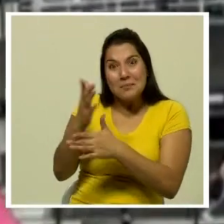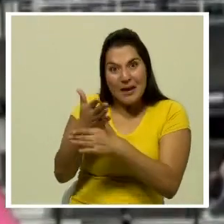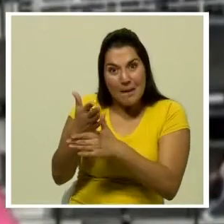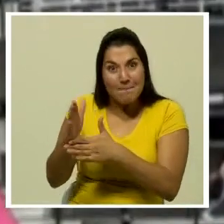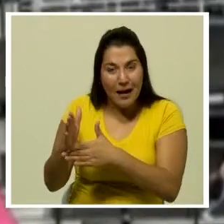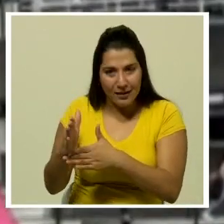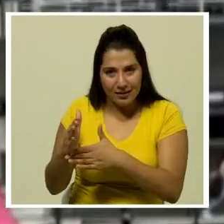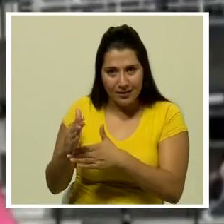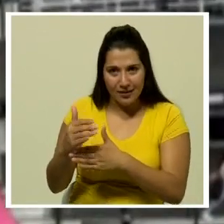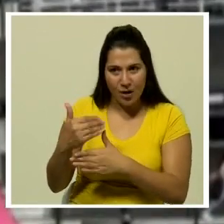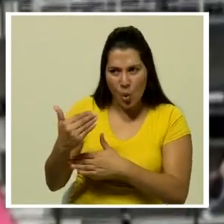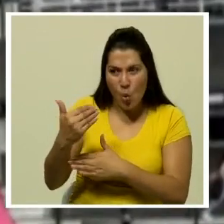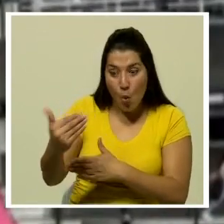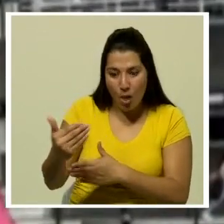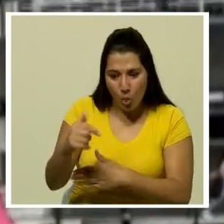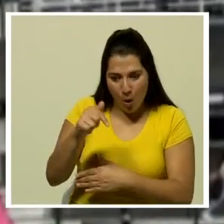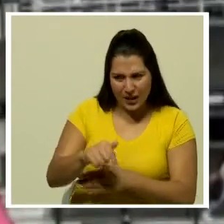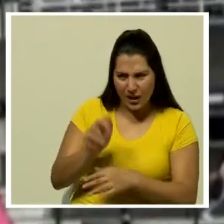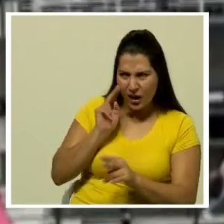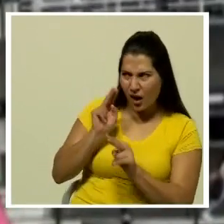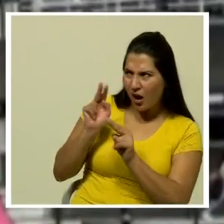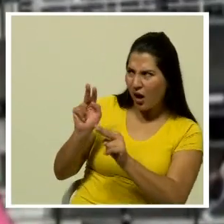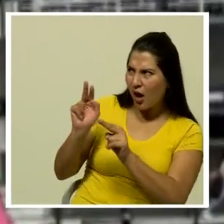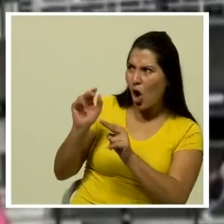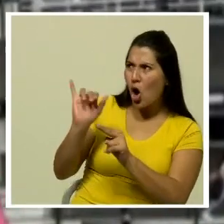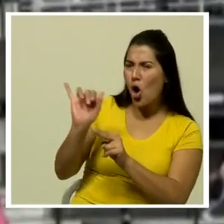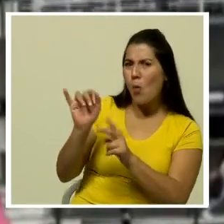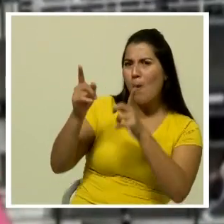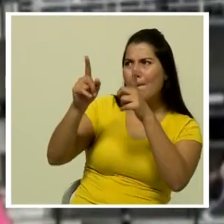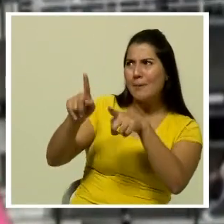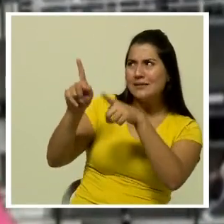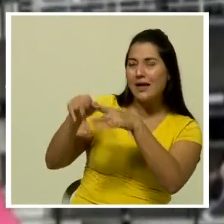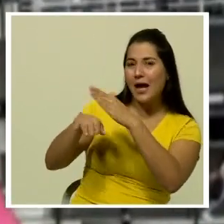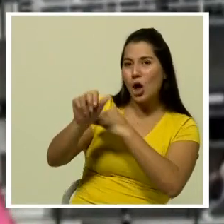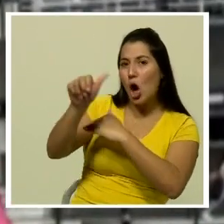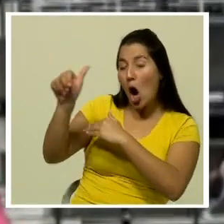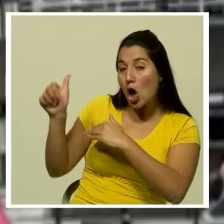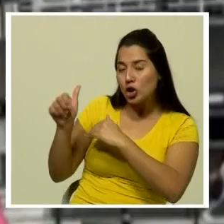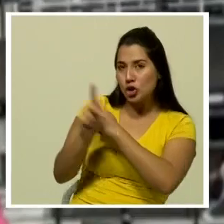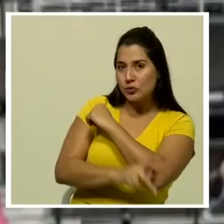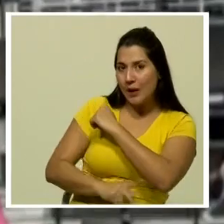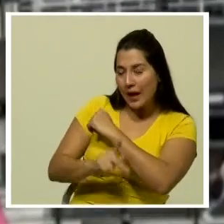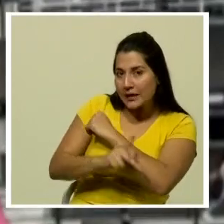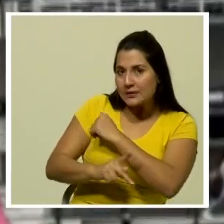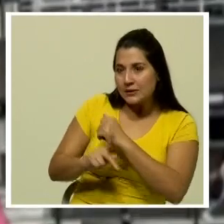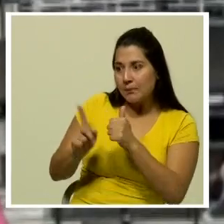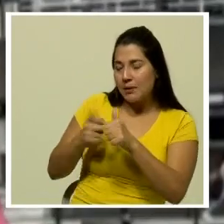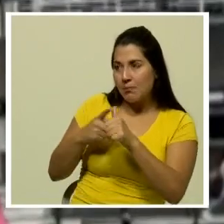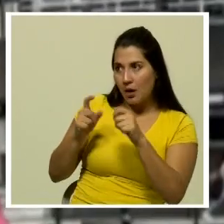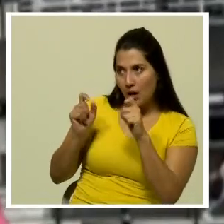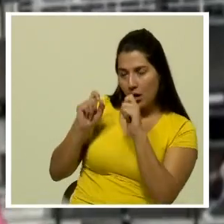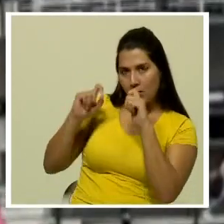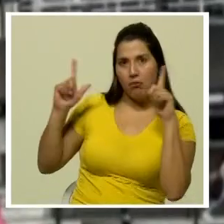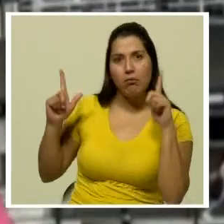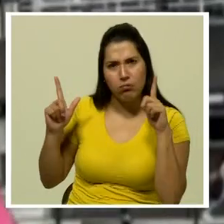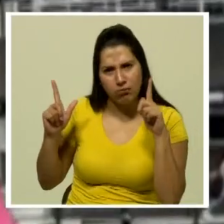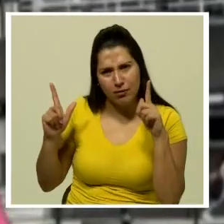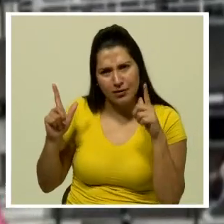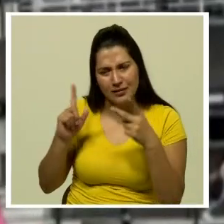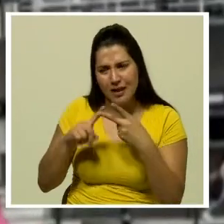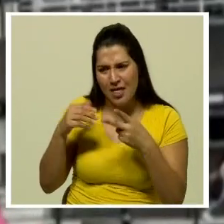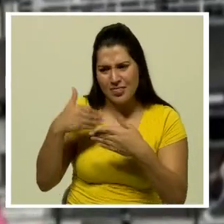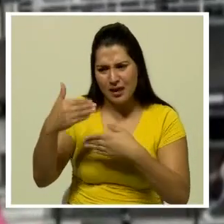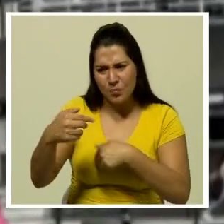de impacto para todas las audiencias. Tuvieron que primero sorprenderse, después tuvieron un